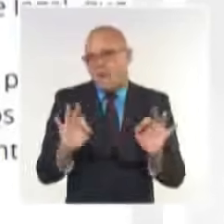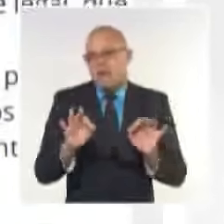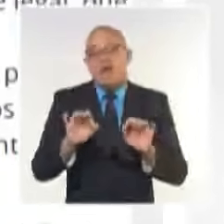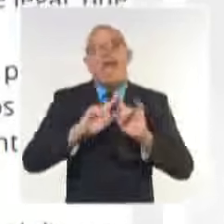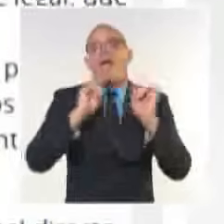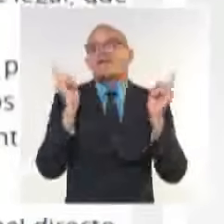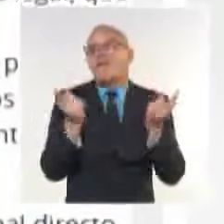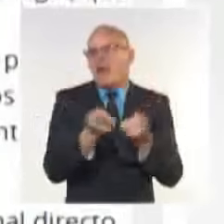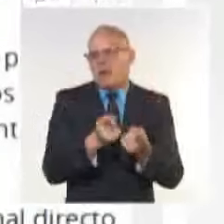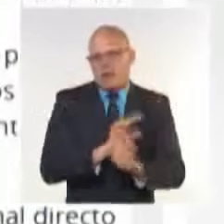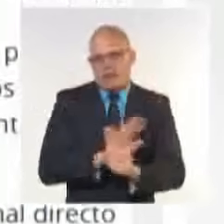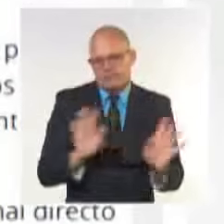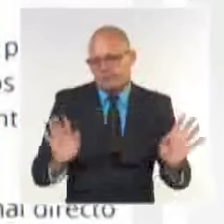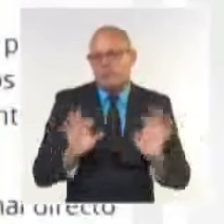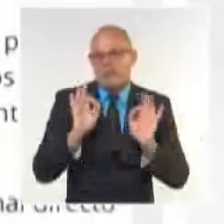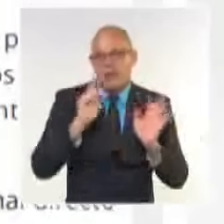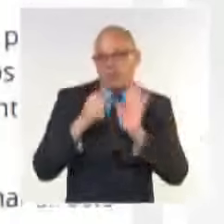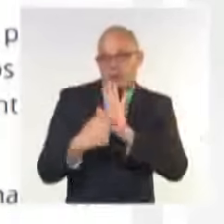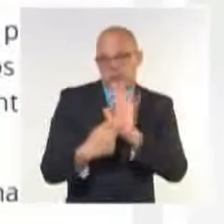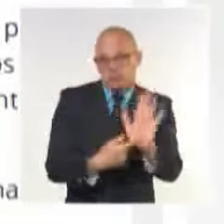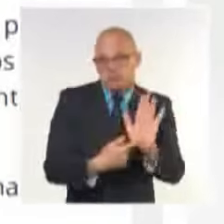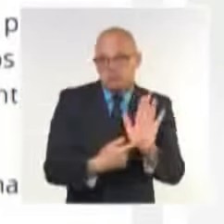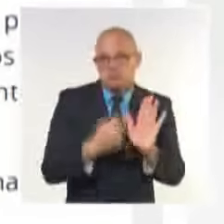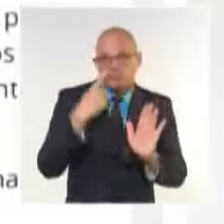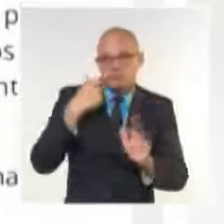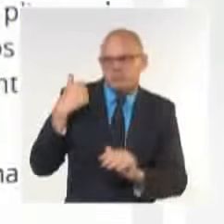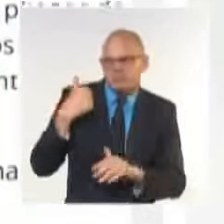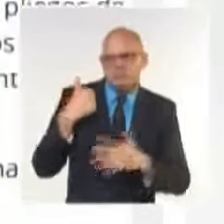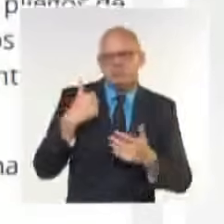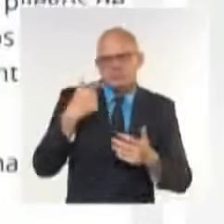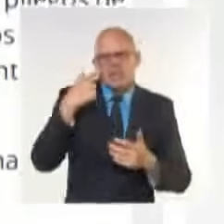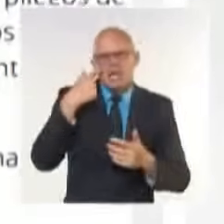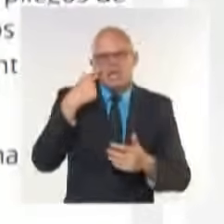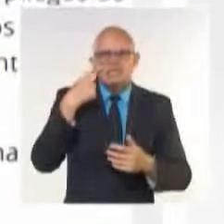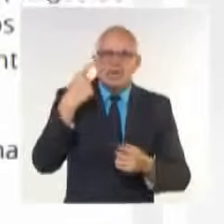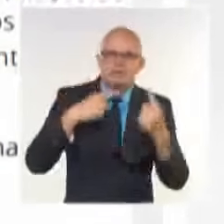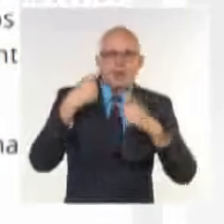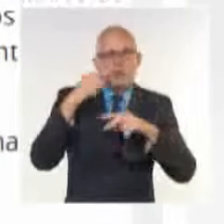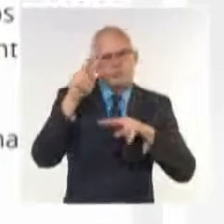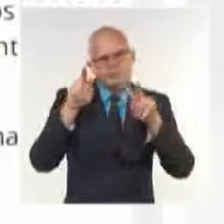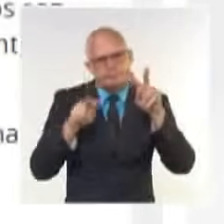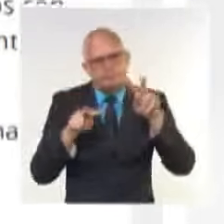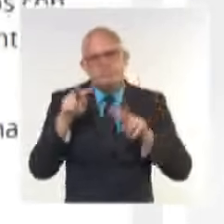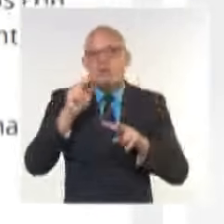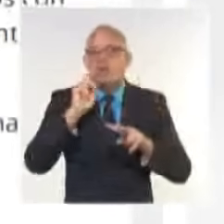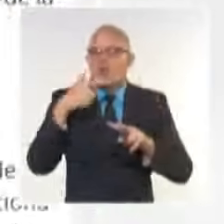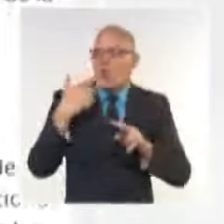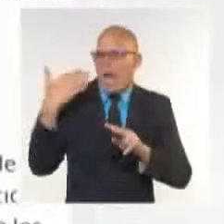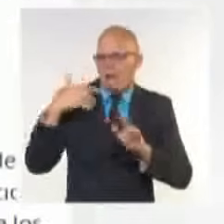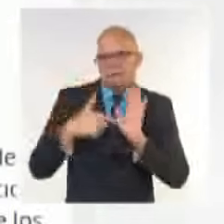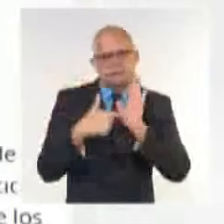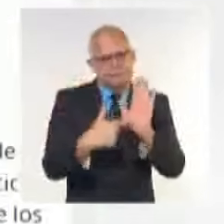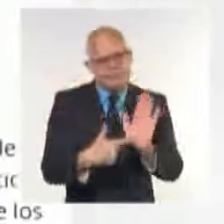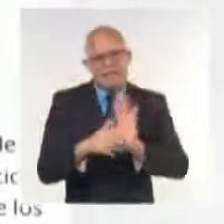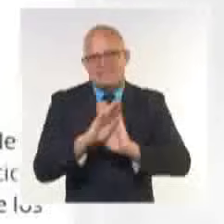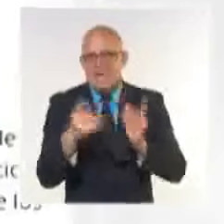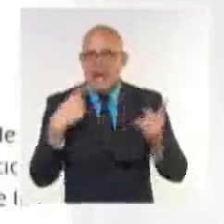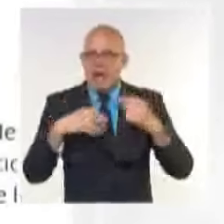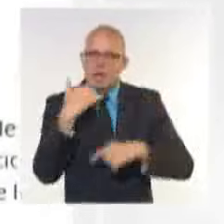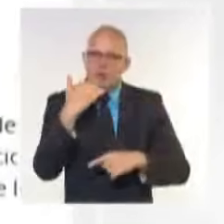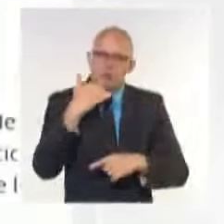Y aquí el periódico Granma, los invito, muestra algunos de los resultados que se demostraron, tendencias que